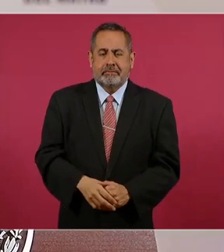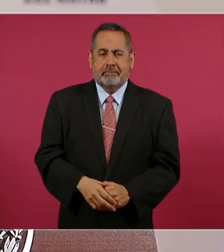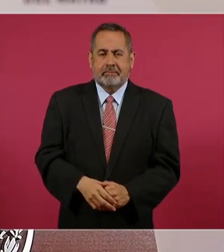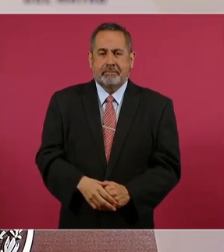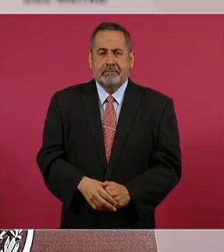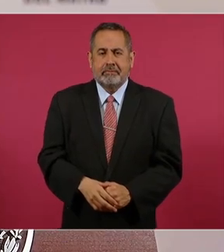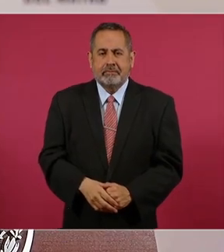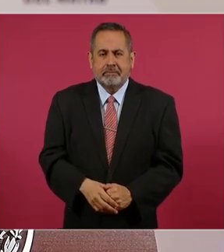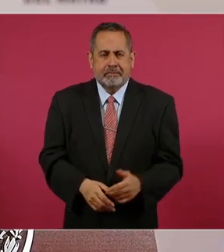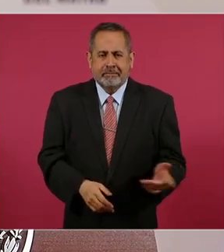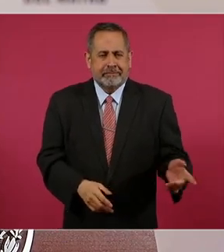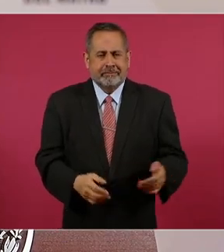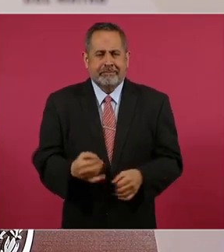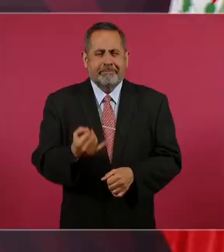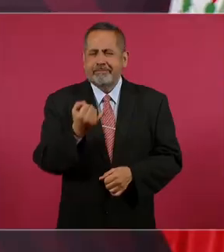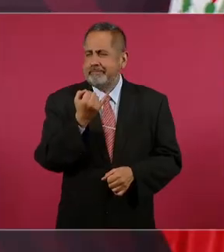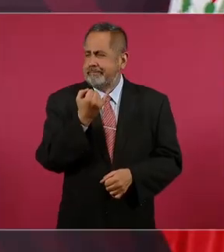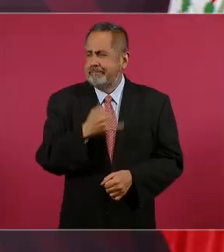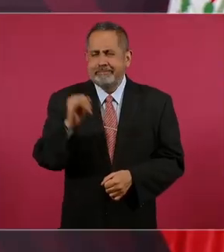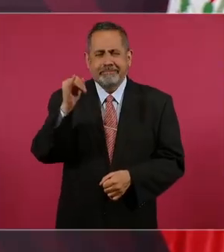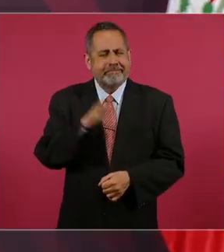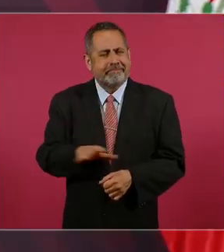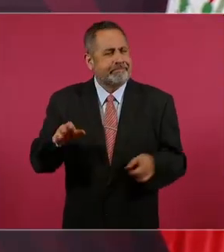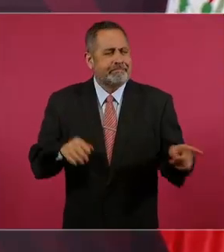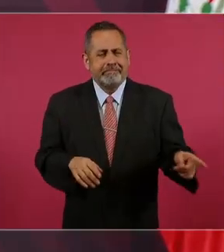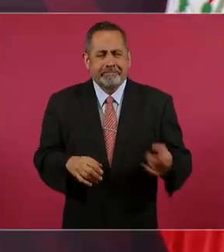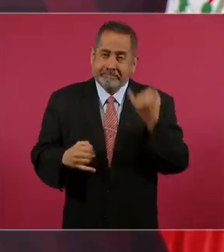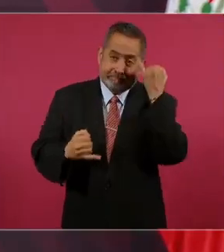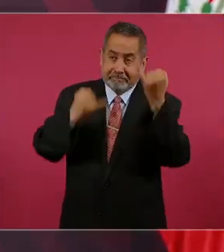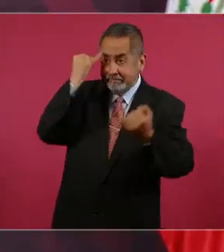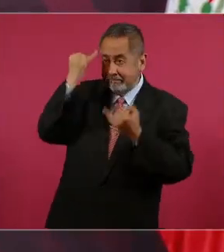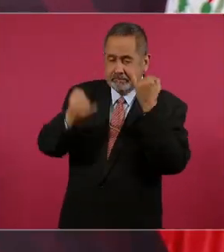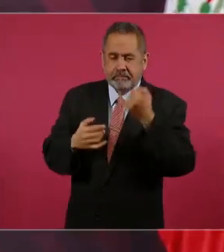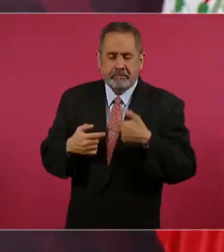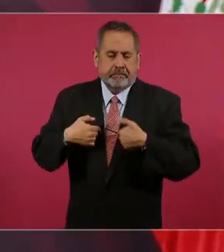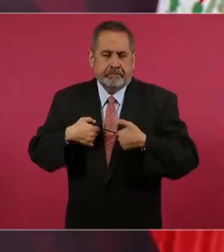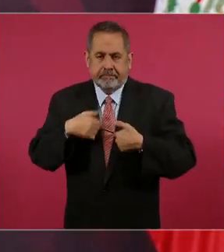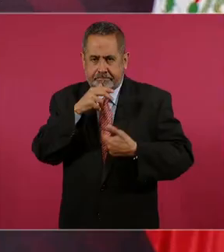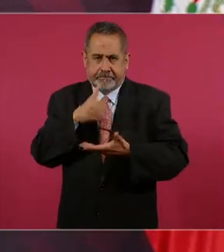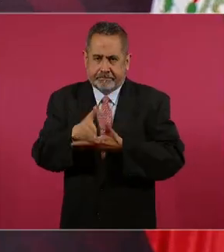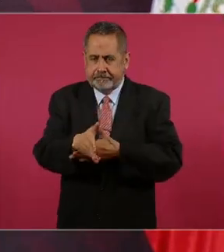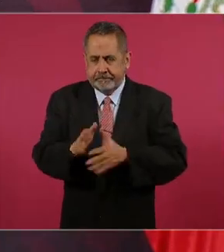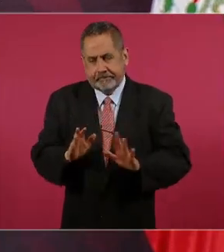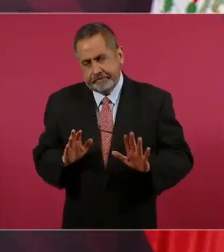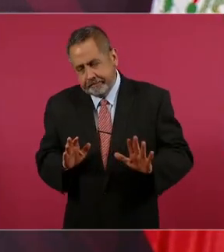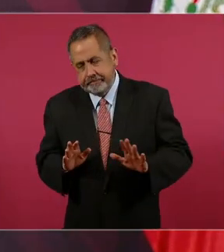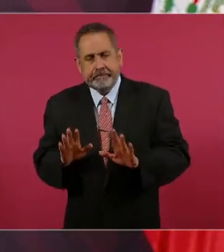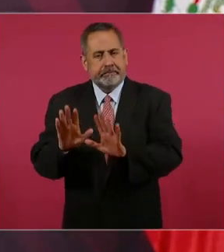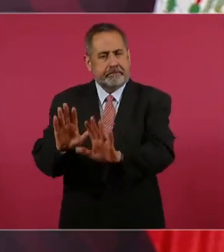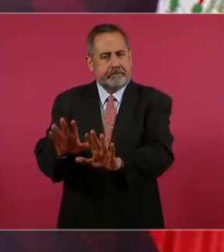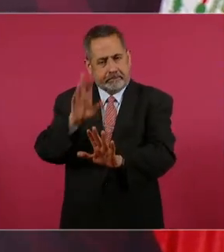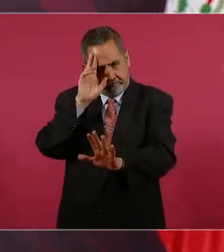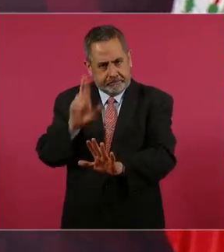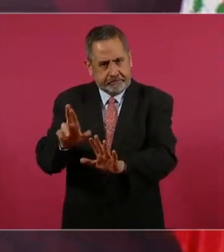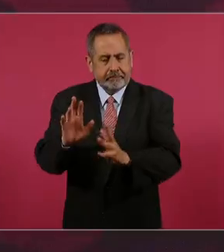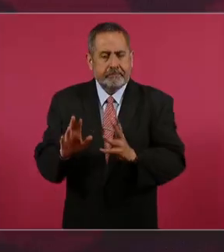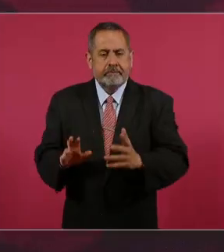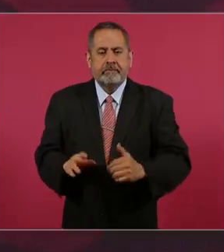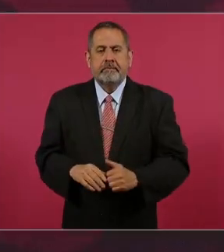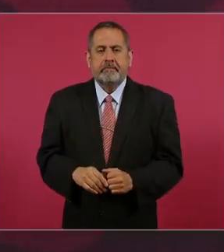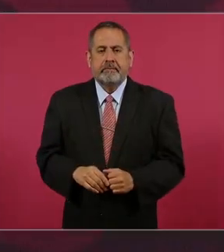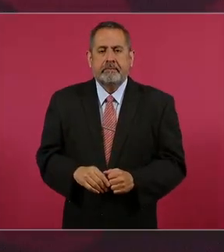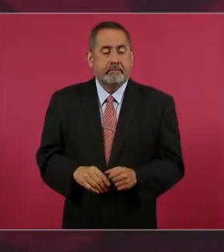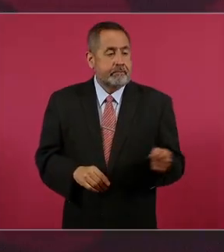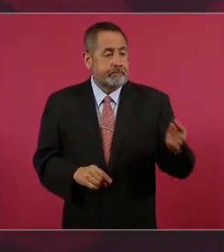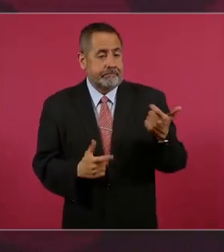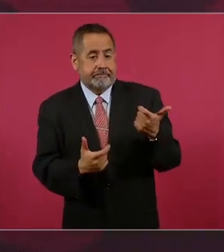increíble yo no puedo meterme pues porque me